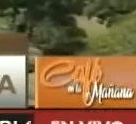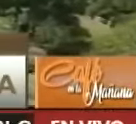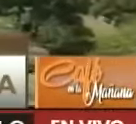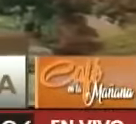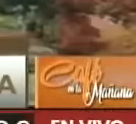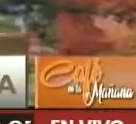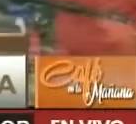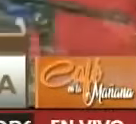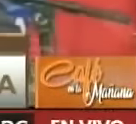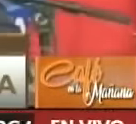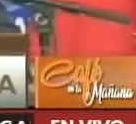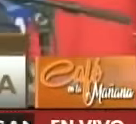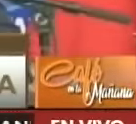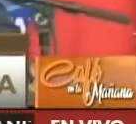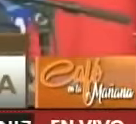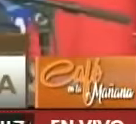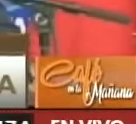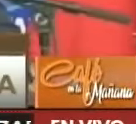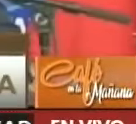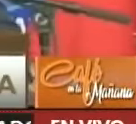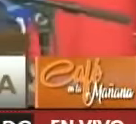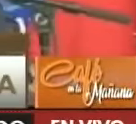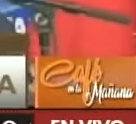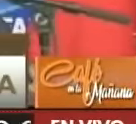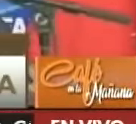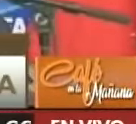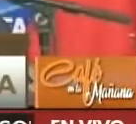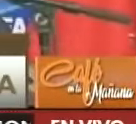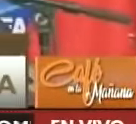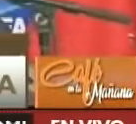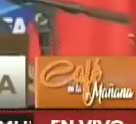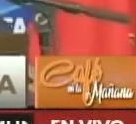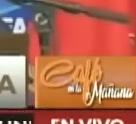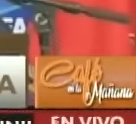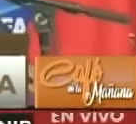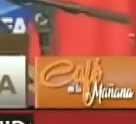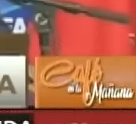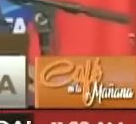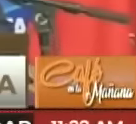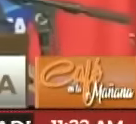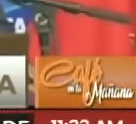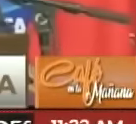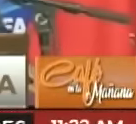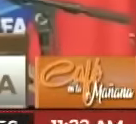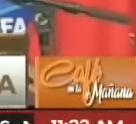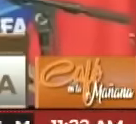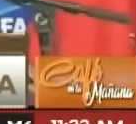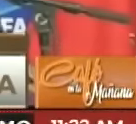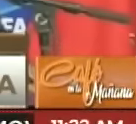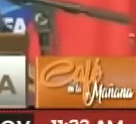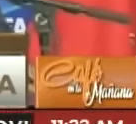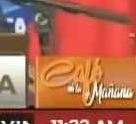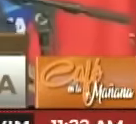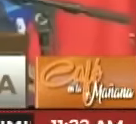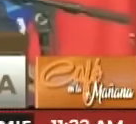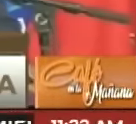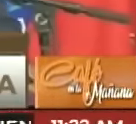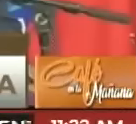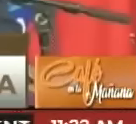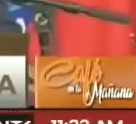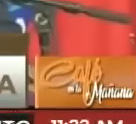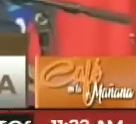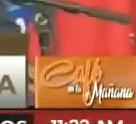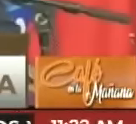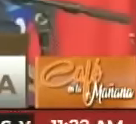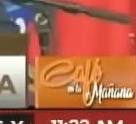la Defensoría del Pueblo y el Ministerio Público. Sin embargo, quiero destacar que, a diferencia, pero